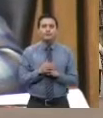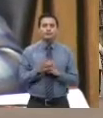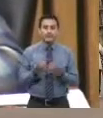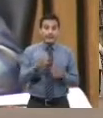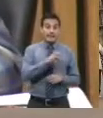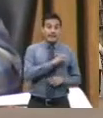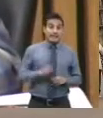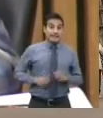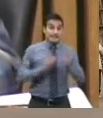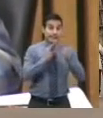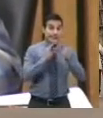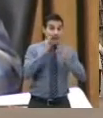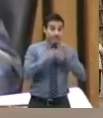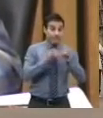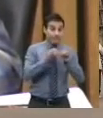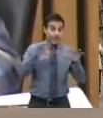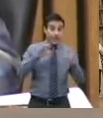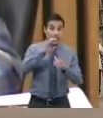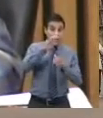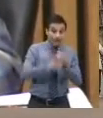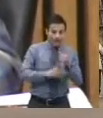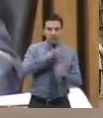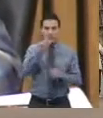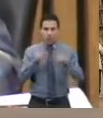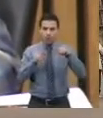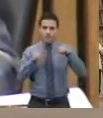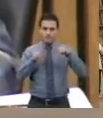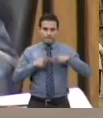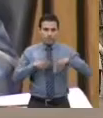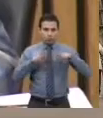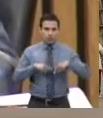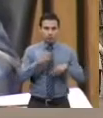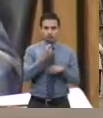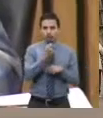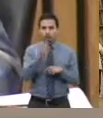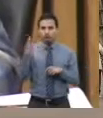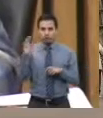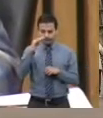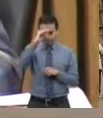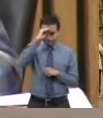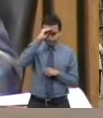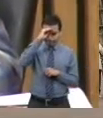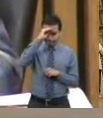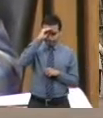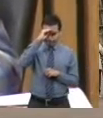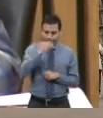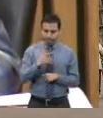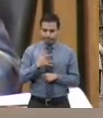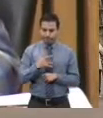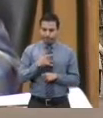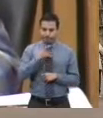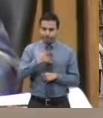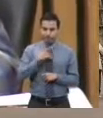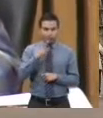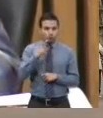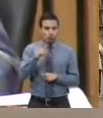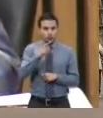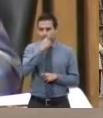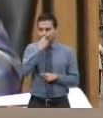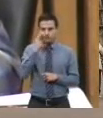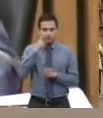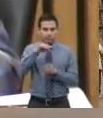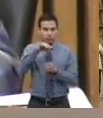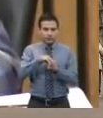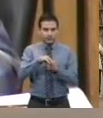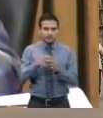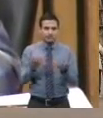campañas electorales, los ciudadanos procedan a la información recibida durante el mismo y reflexionen el sentido de su voto,